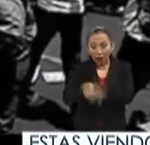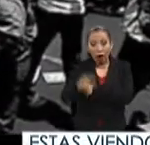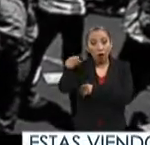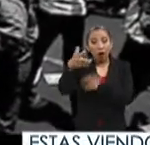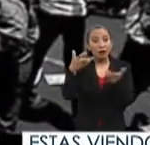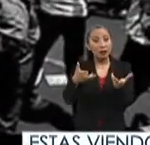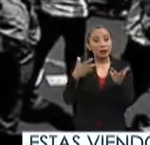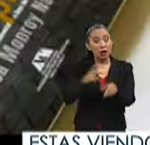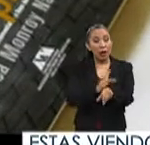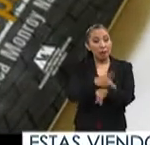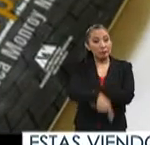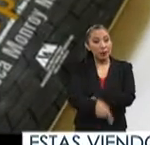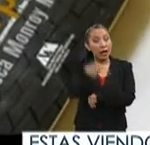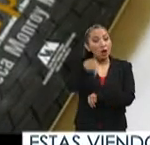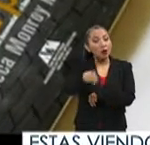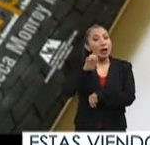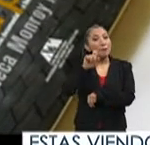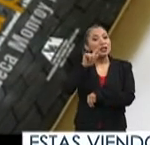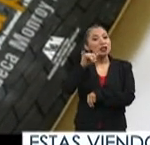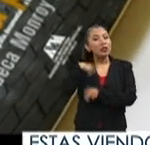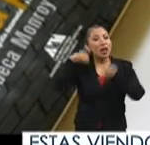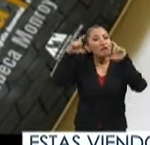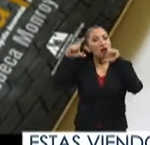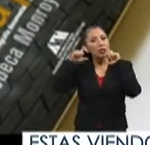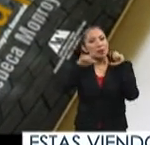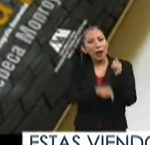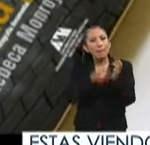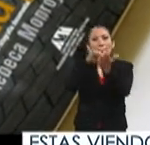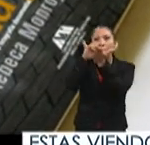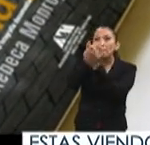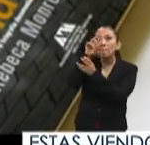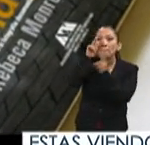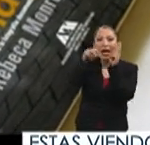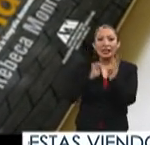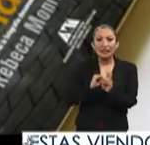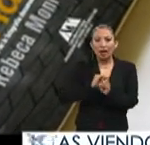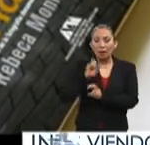El deseo en la piel, un episodio de la fotografía documental a